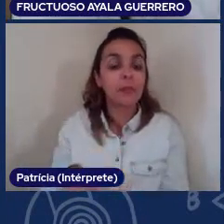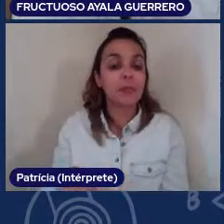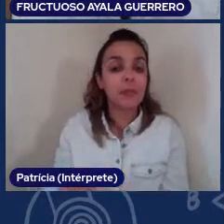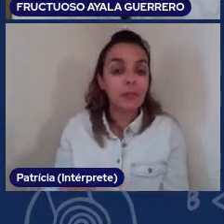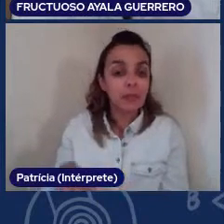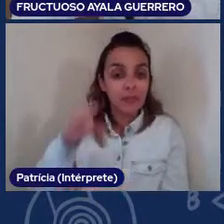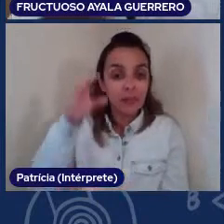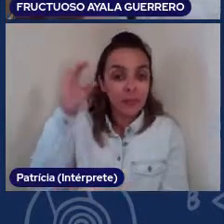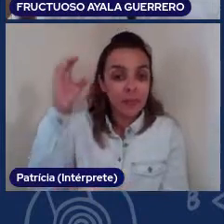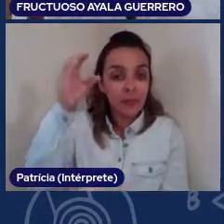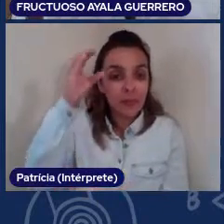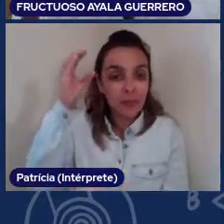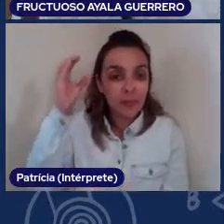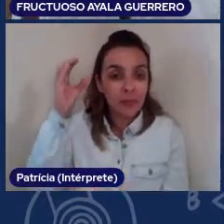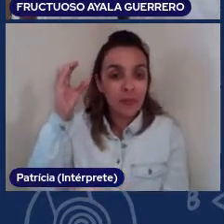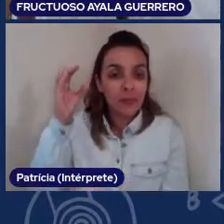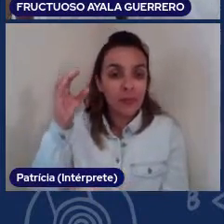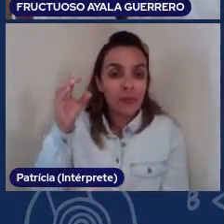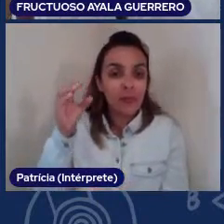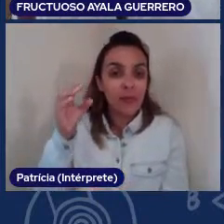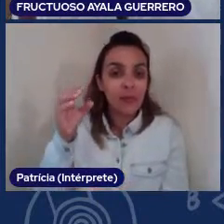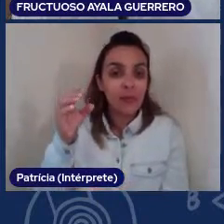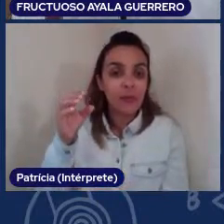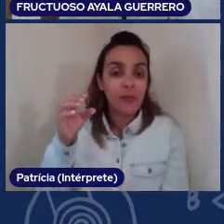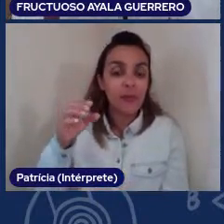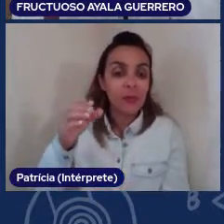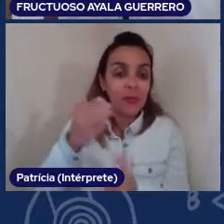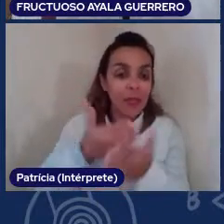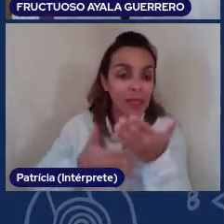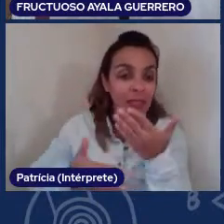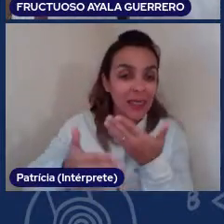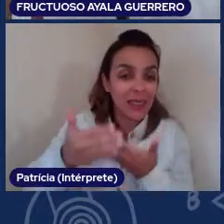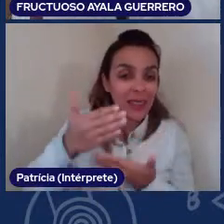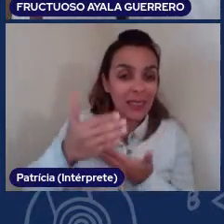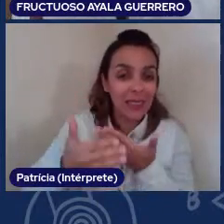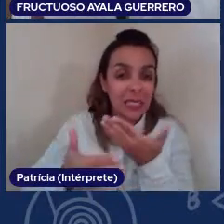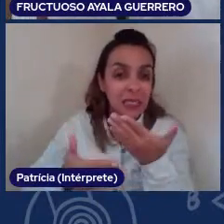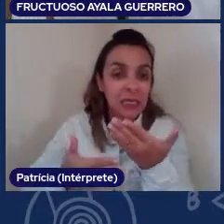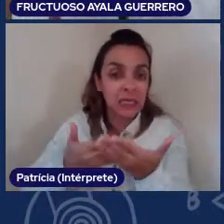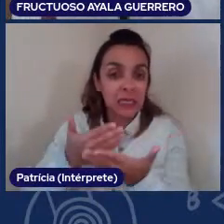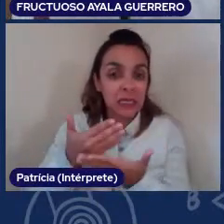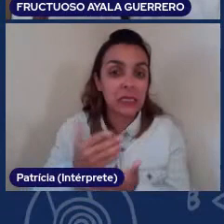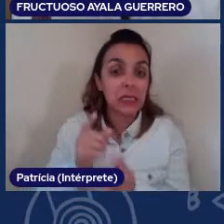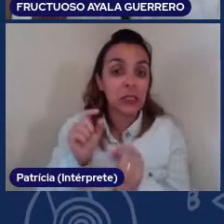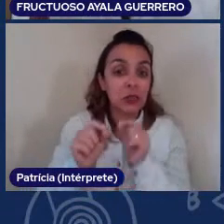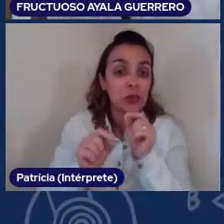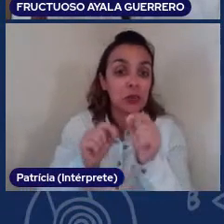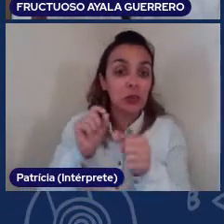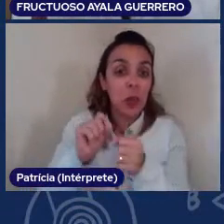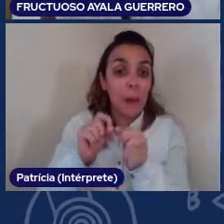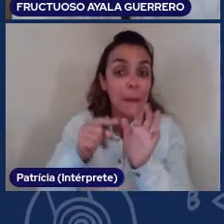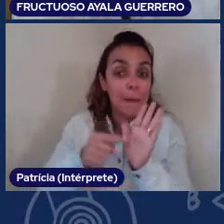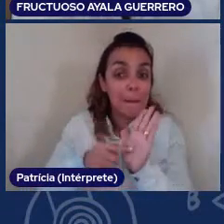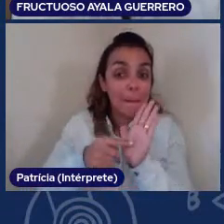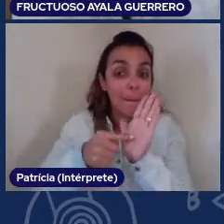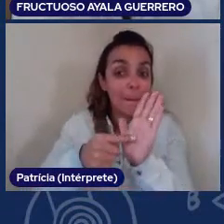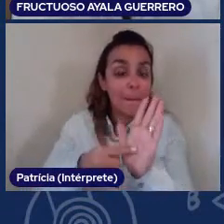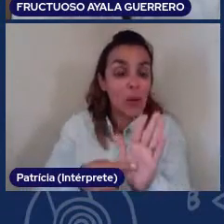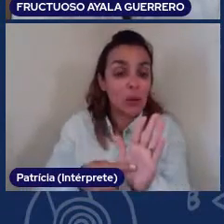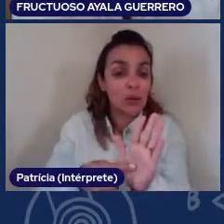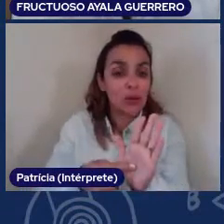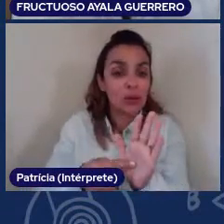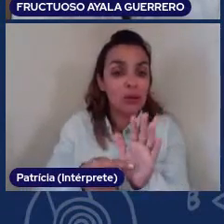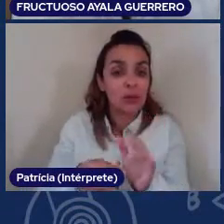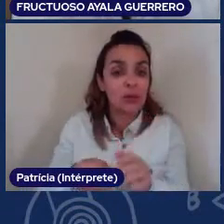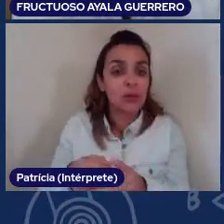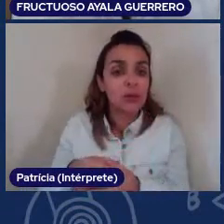que finalmente ese tipo de interacción, ese tipo de actividad se manifiesta en el